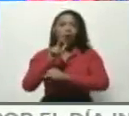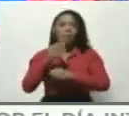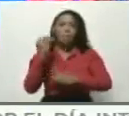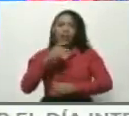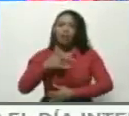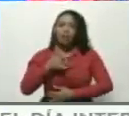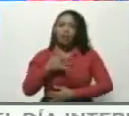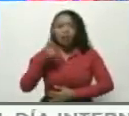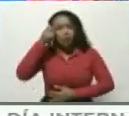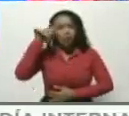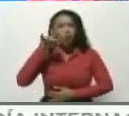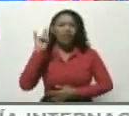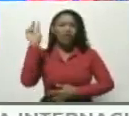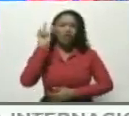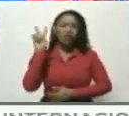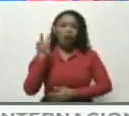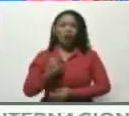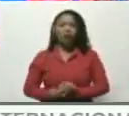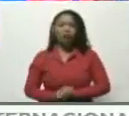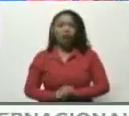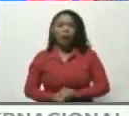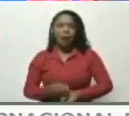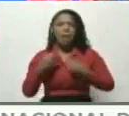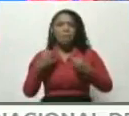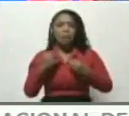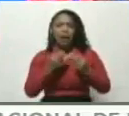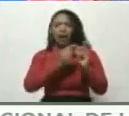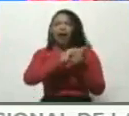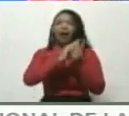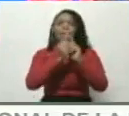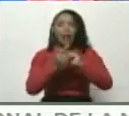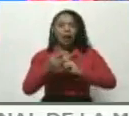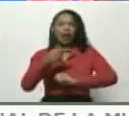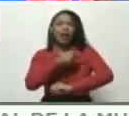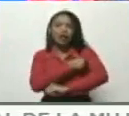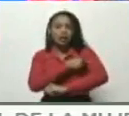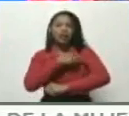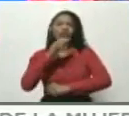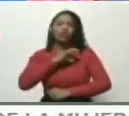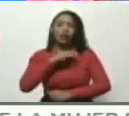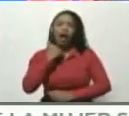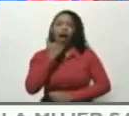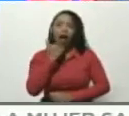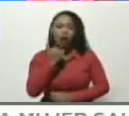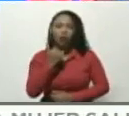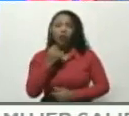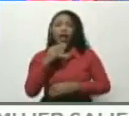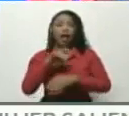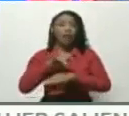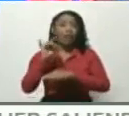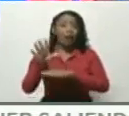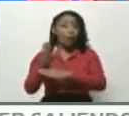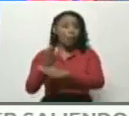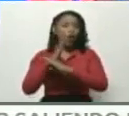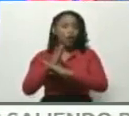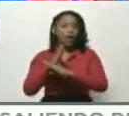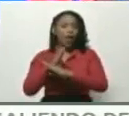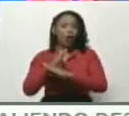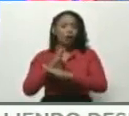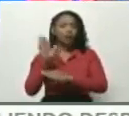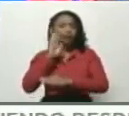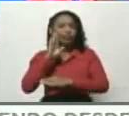del pueblo venezolano, para restituir las heridas sociales que ha dejado el bloqueo criminal. Así